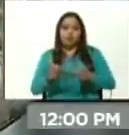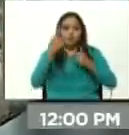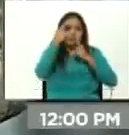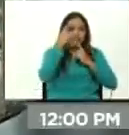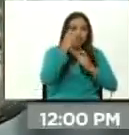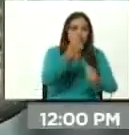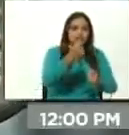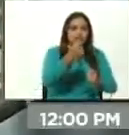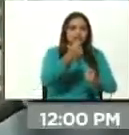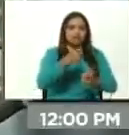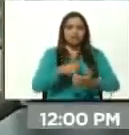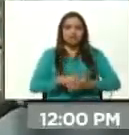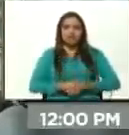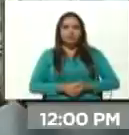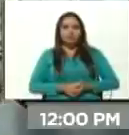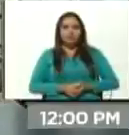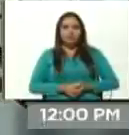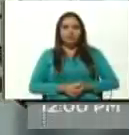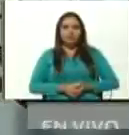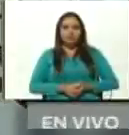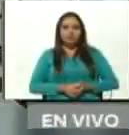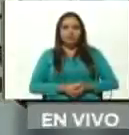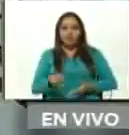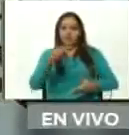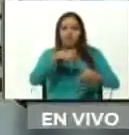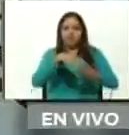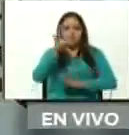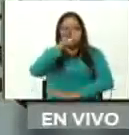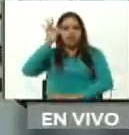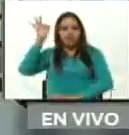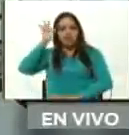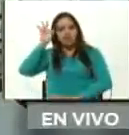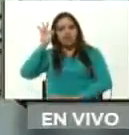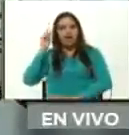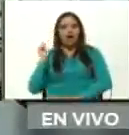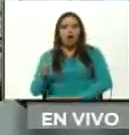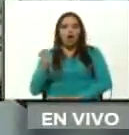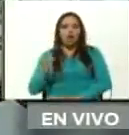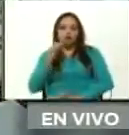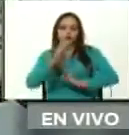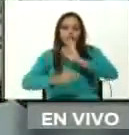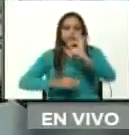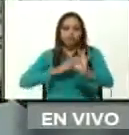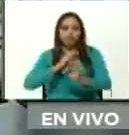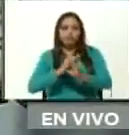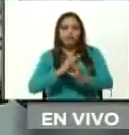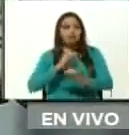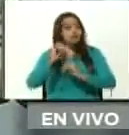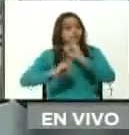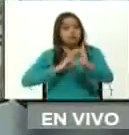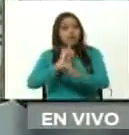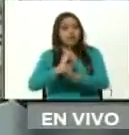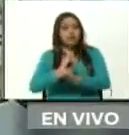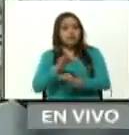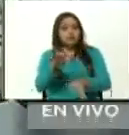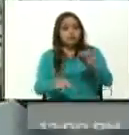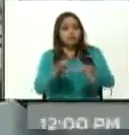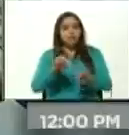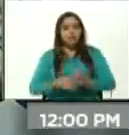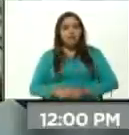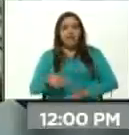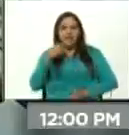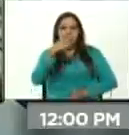por los funcionarios adscritos a la Fiscalía de la Corte Penal. Como ha dicho el fiscal Karim